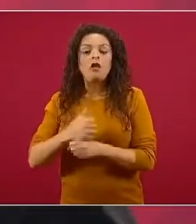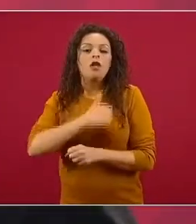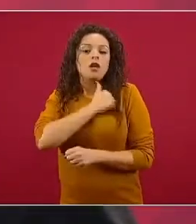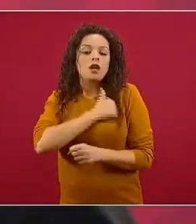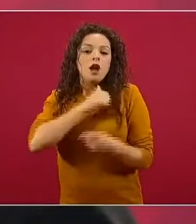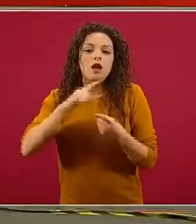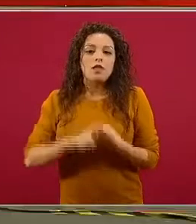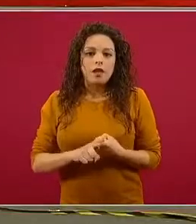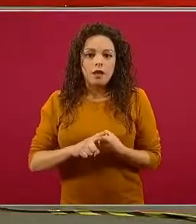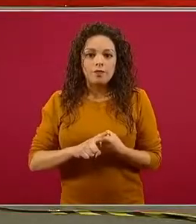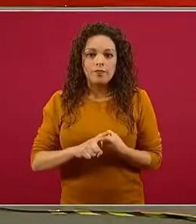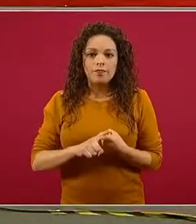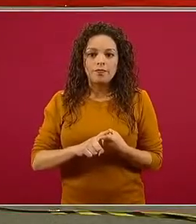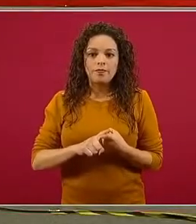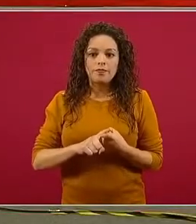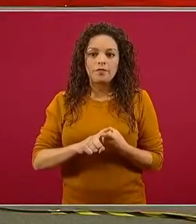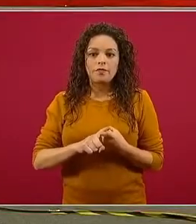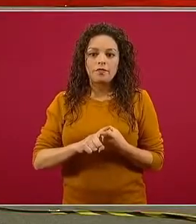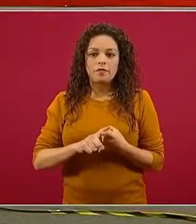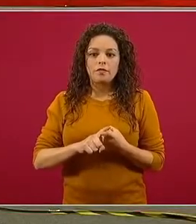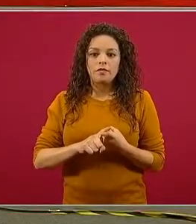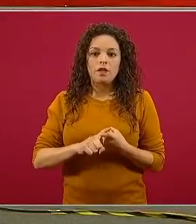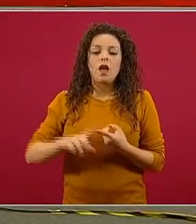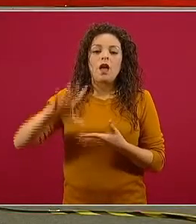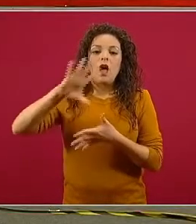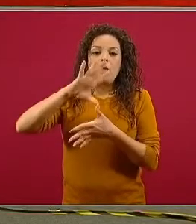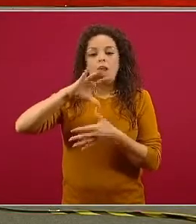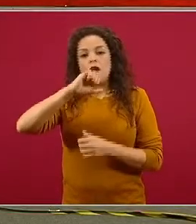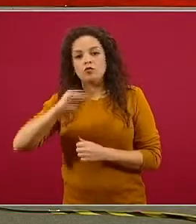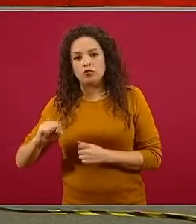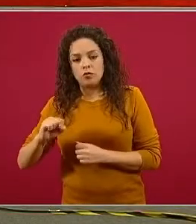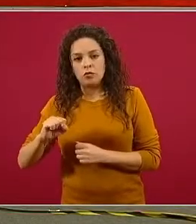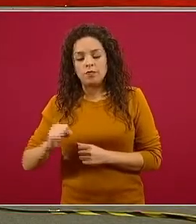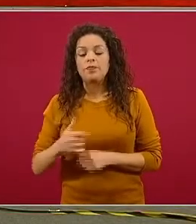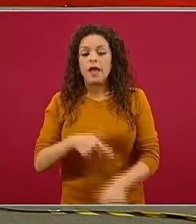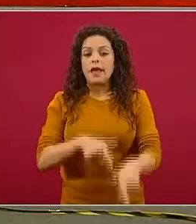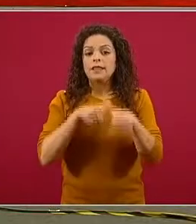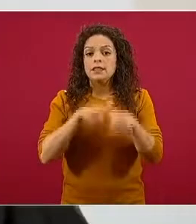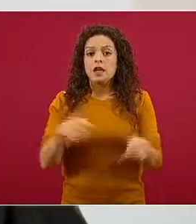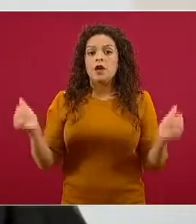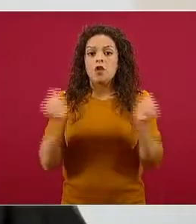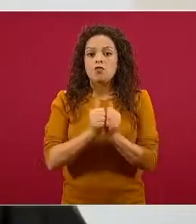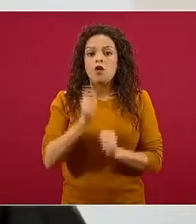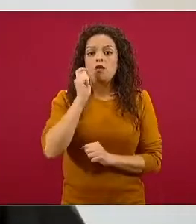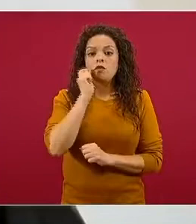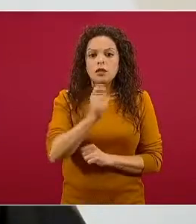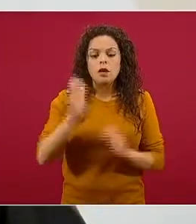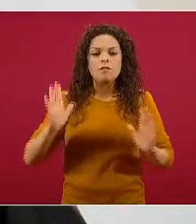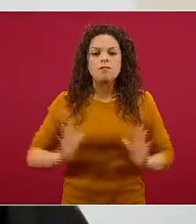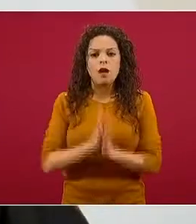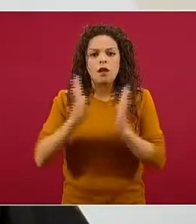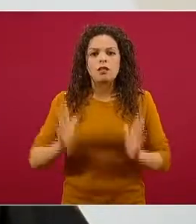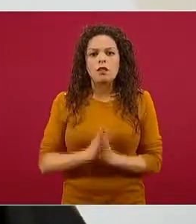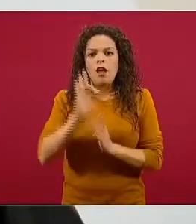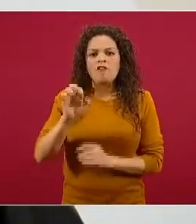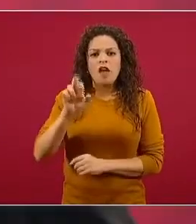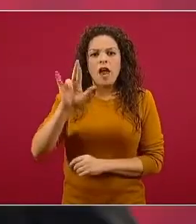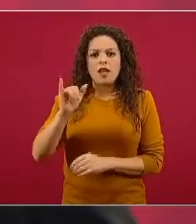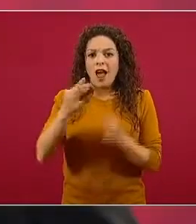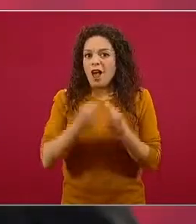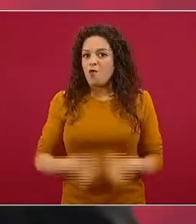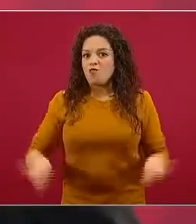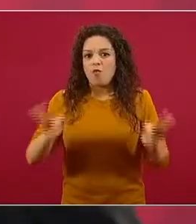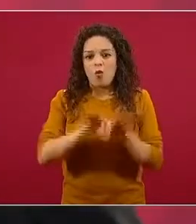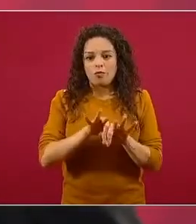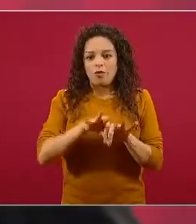luego América del Sur. Seguiremos participando en las ferias más importantes, con la